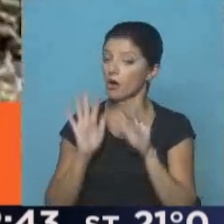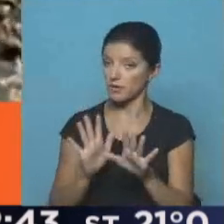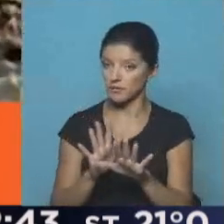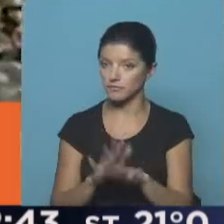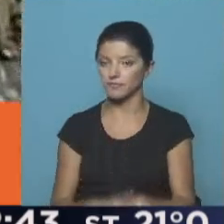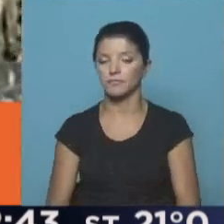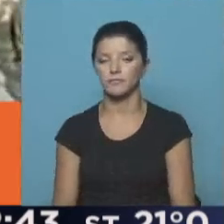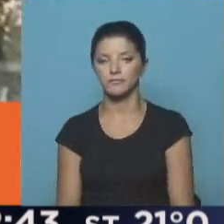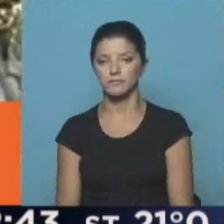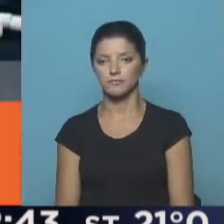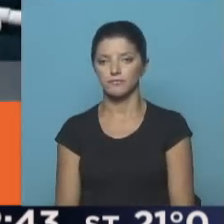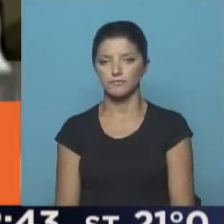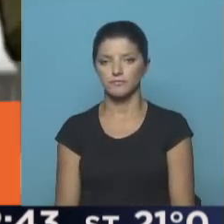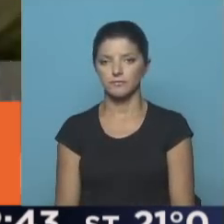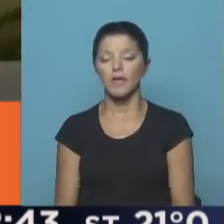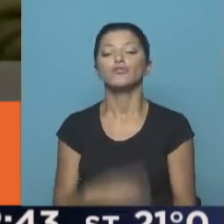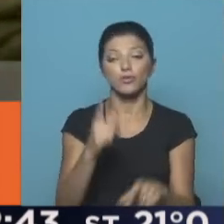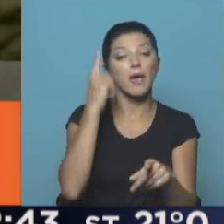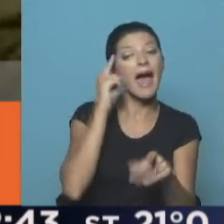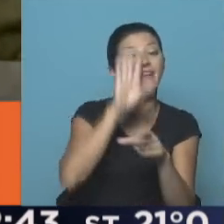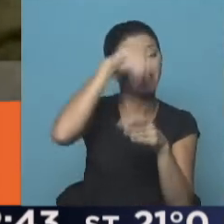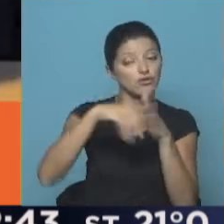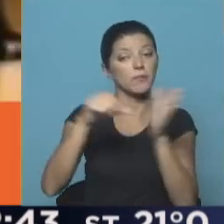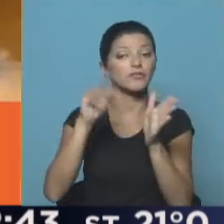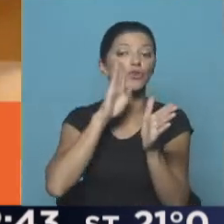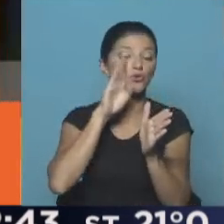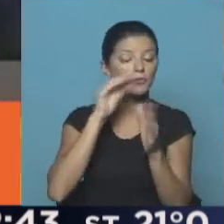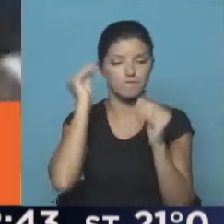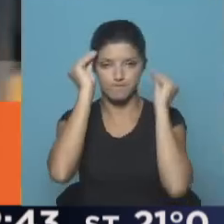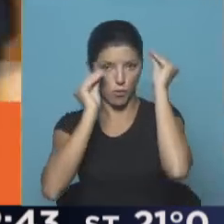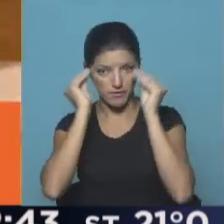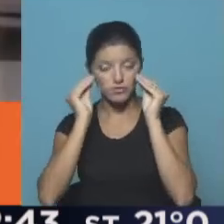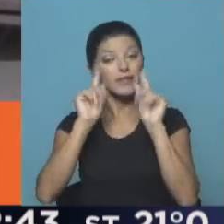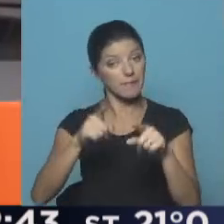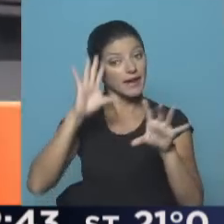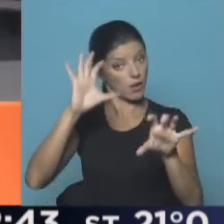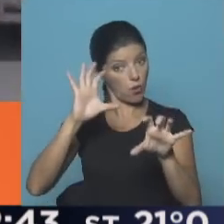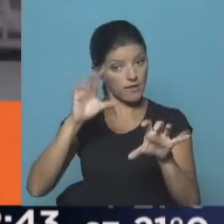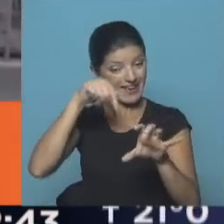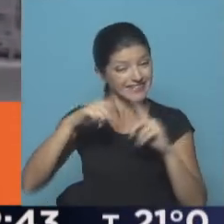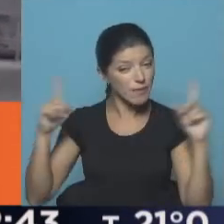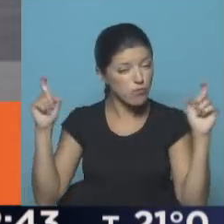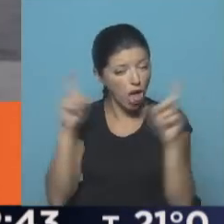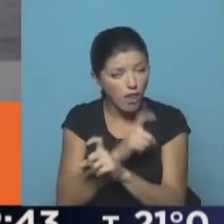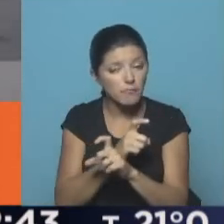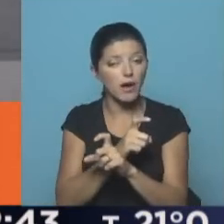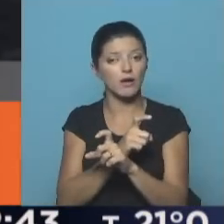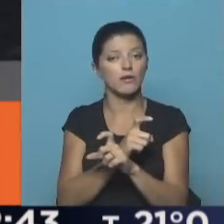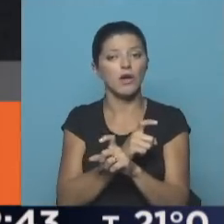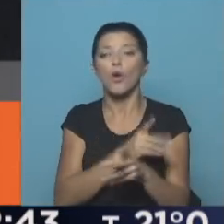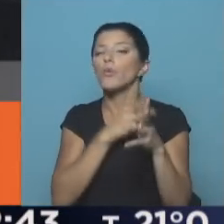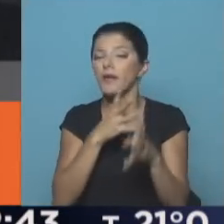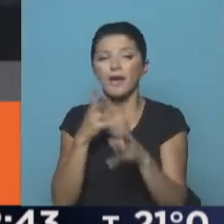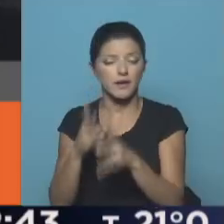tema, por eso, trae una reacción dentro de Estados Unidos, que también tiene que ver con un conflicto que, recordemos, es un conflicto, una guerra no